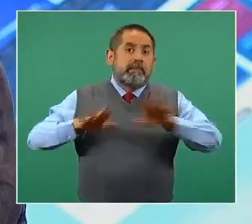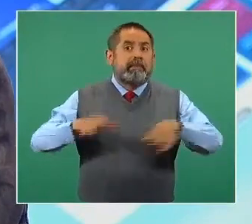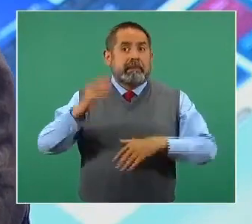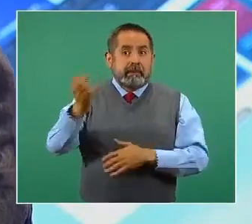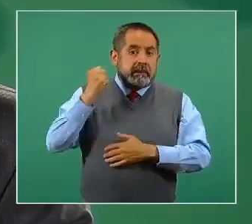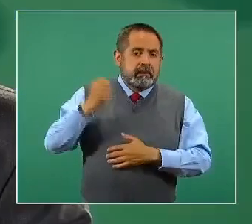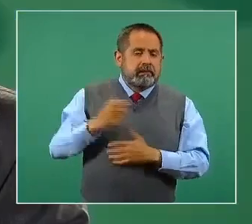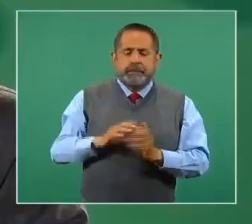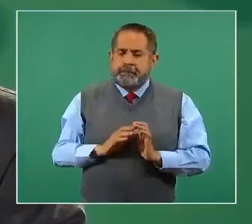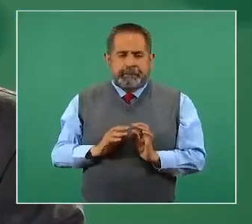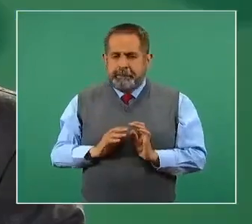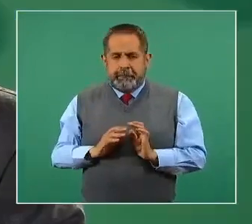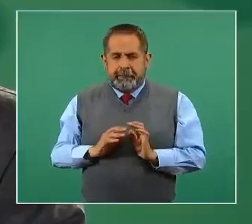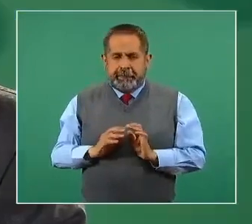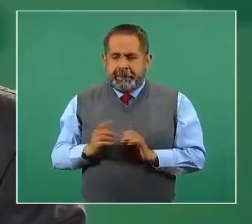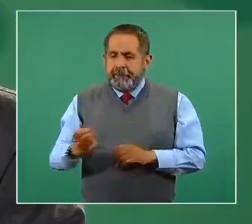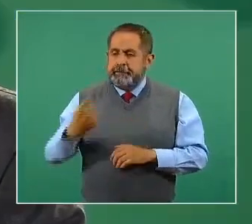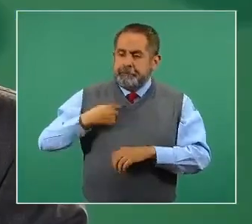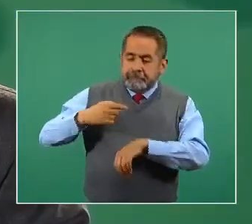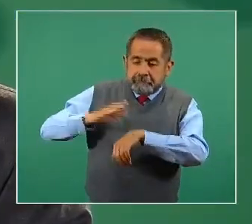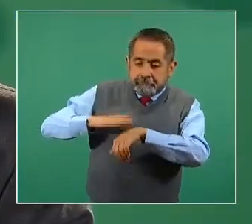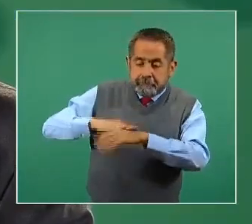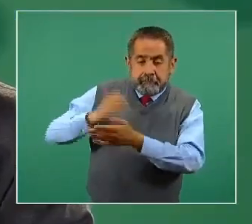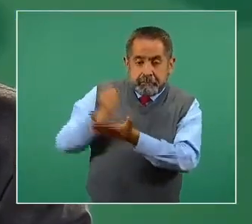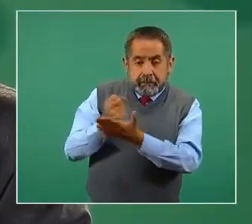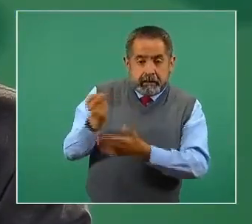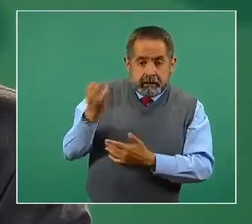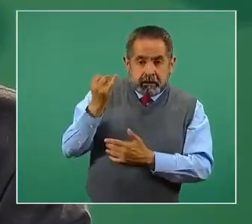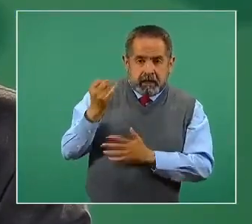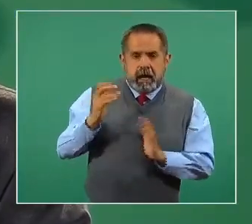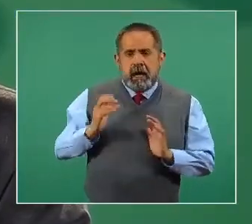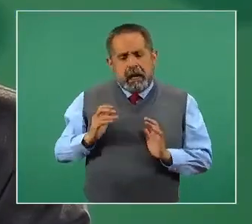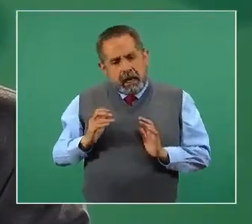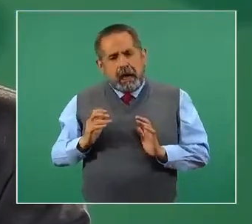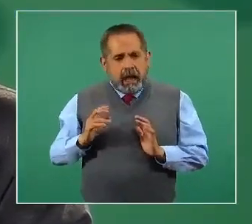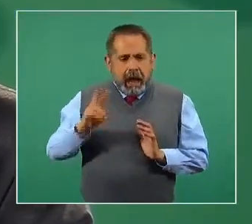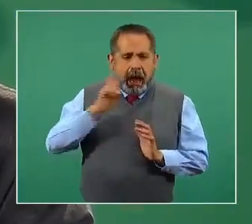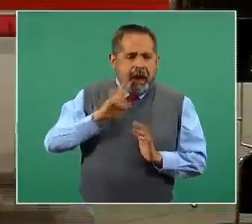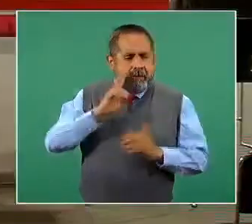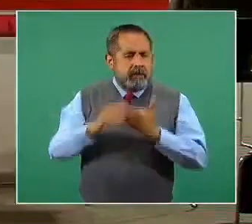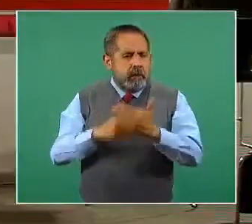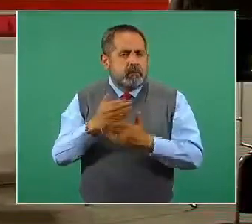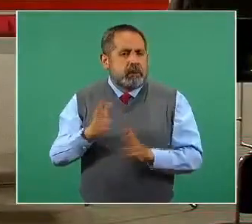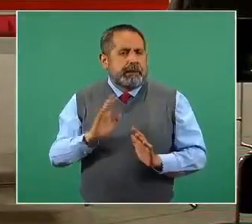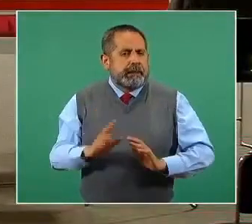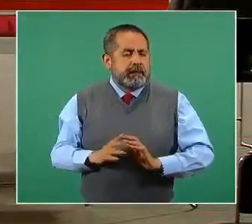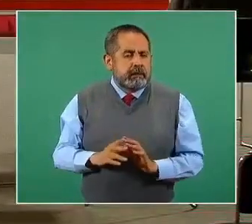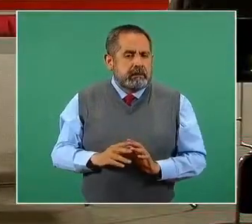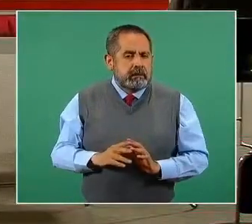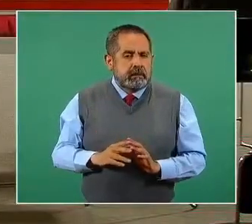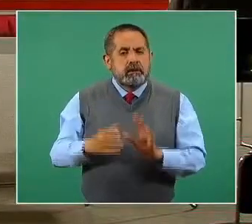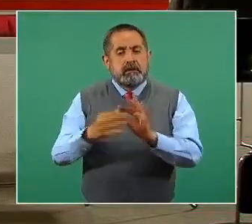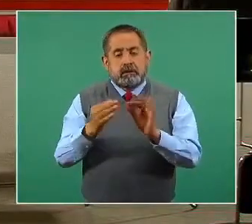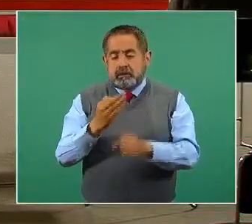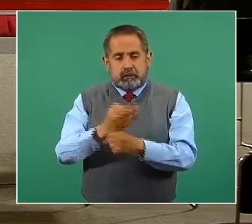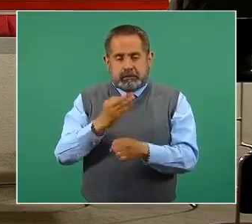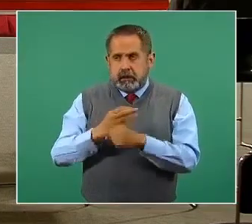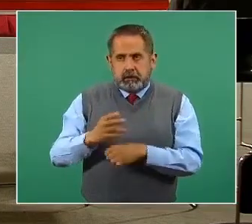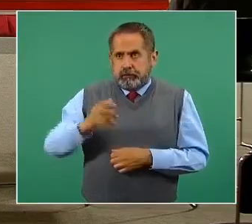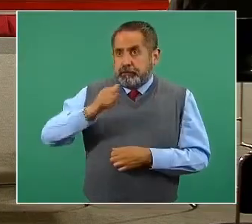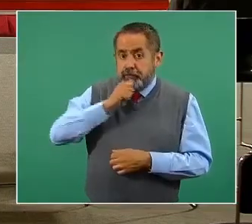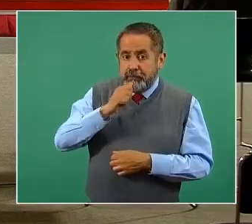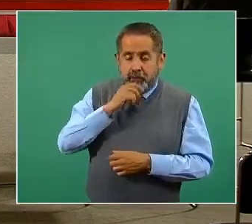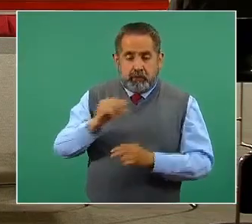en general, cuando hay una recomendación favorable, finalmente se autoriza. Y en su momento no tenemos hasta el